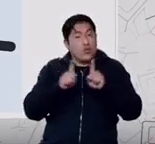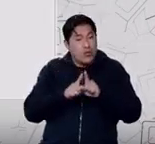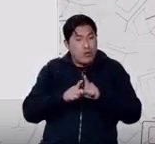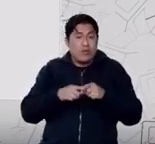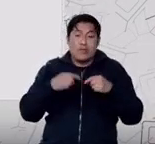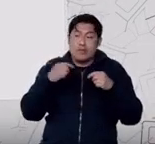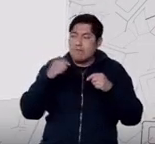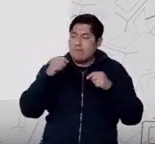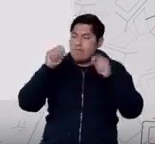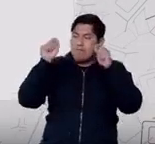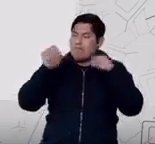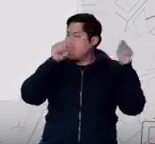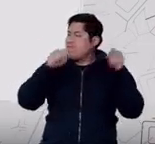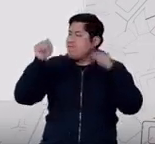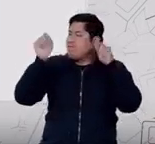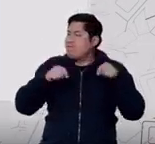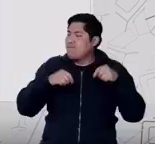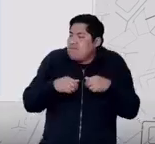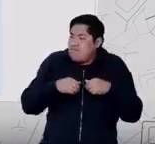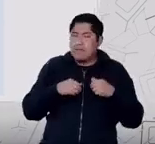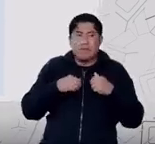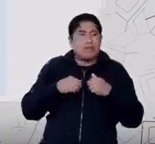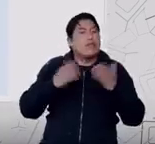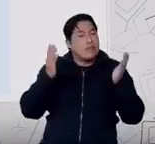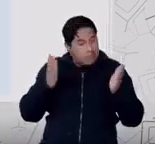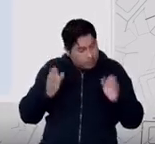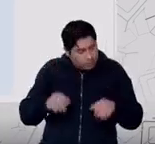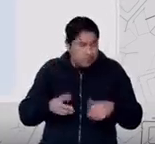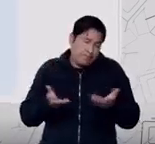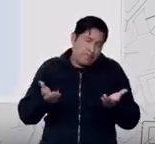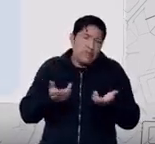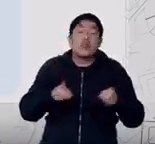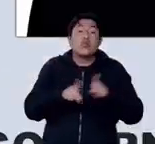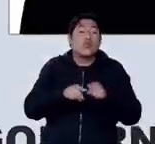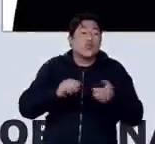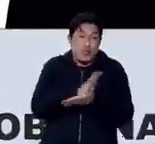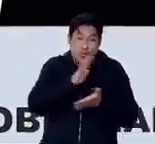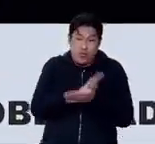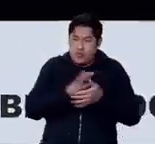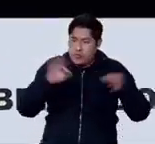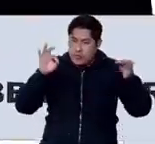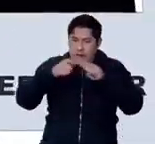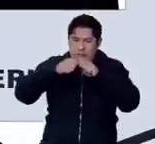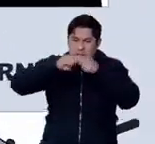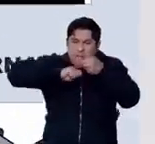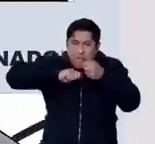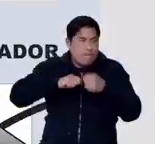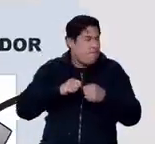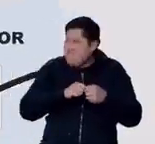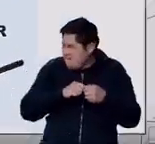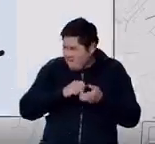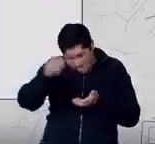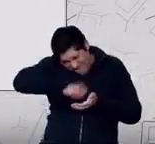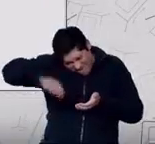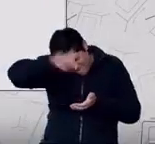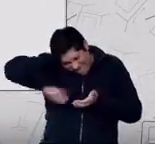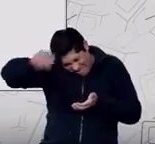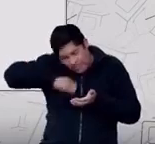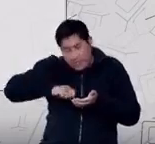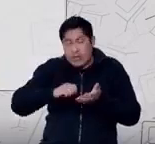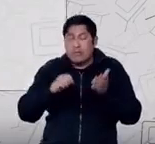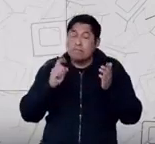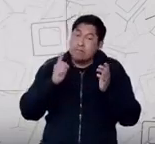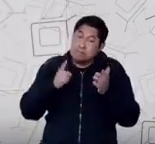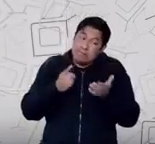franja. Cuando dos o más franjas están marcadas. Cuando la papeleta está rota o